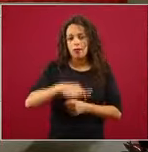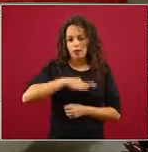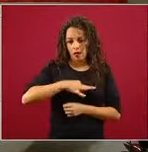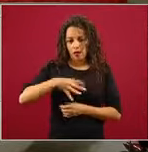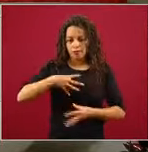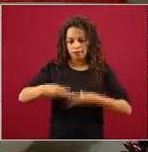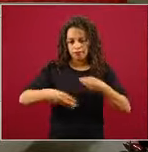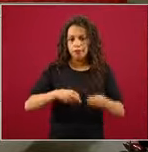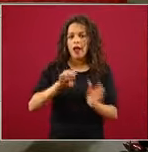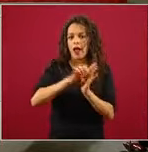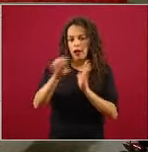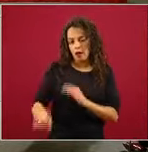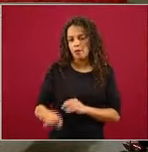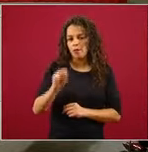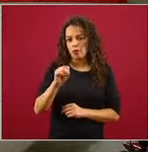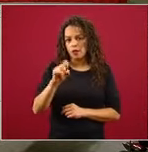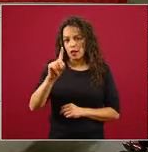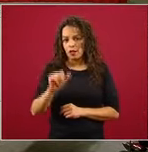sigue, por favor.